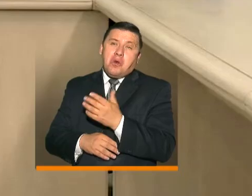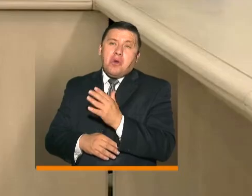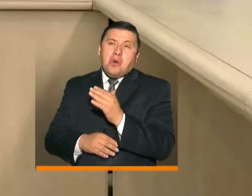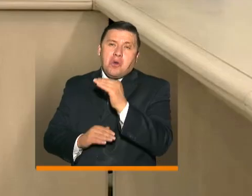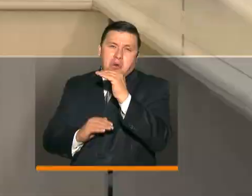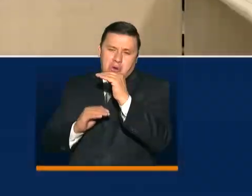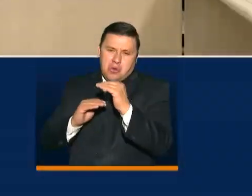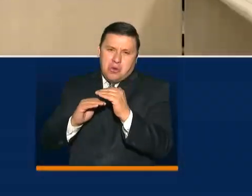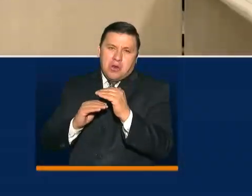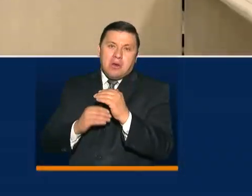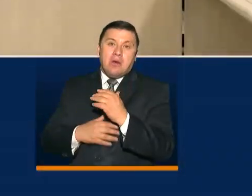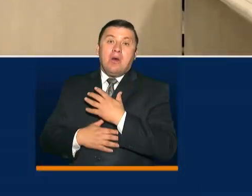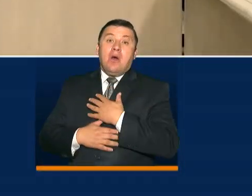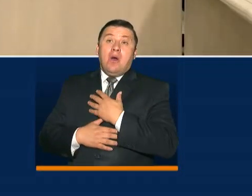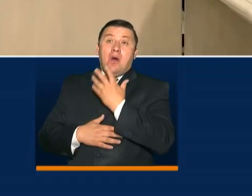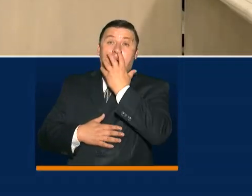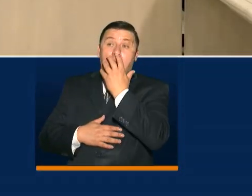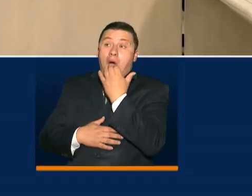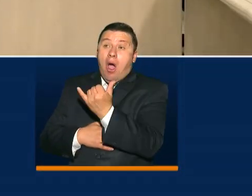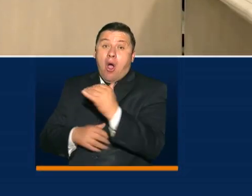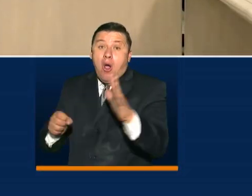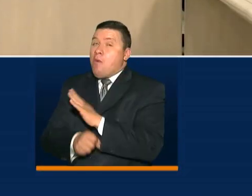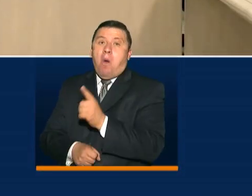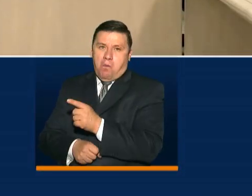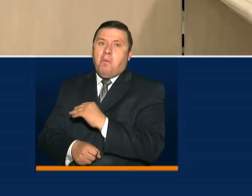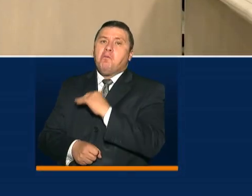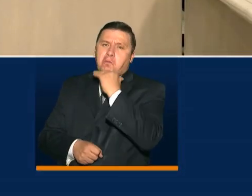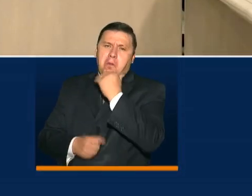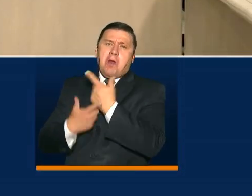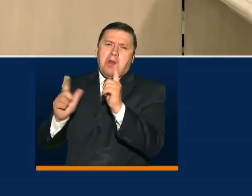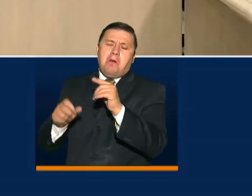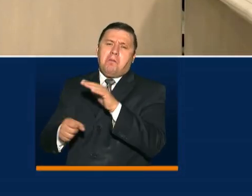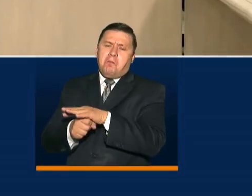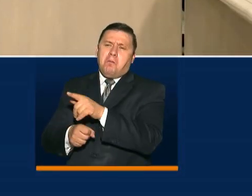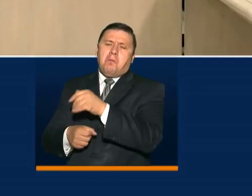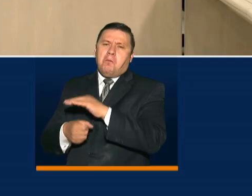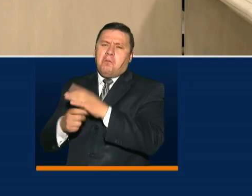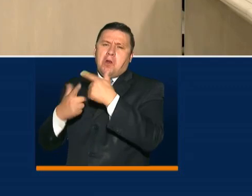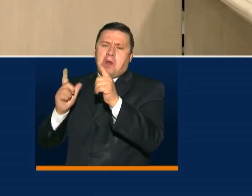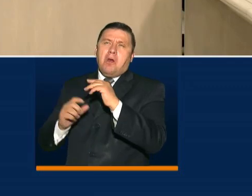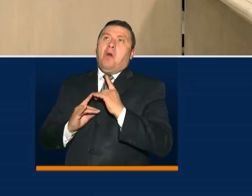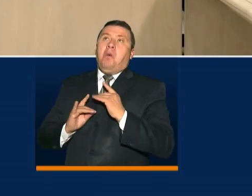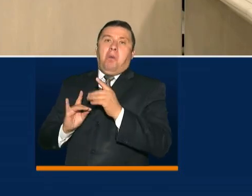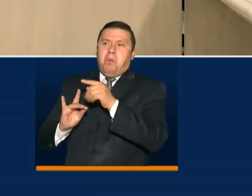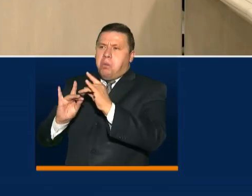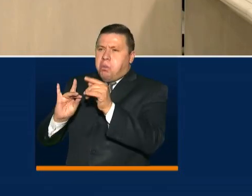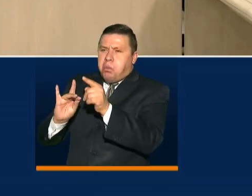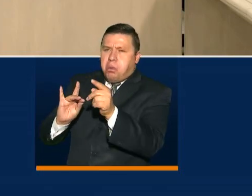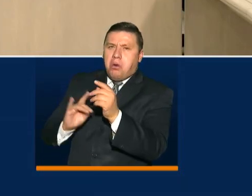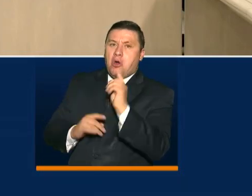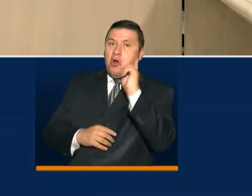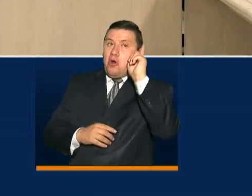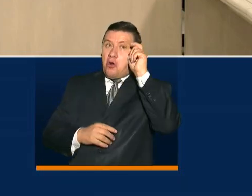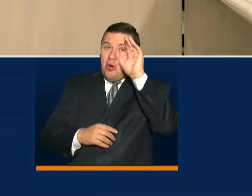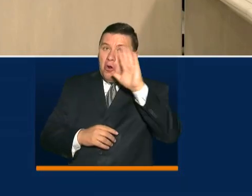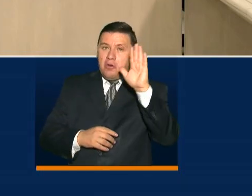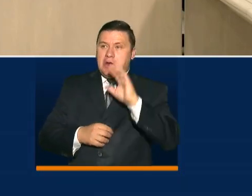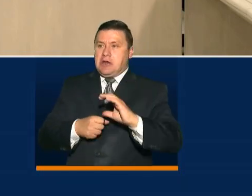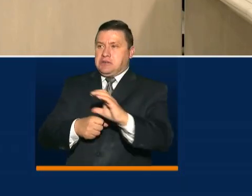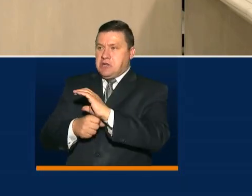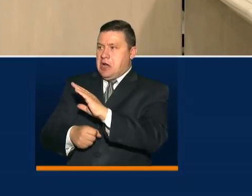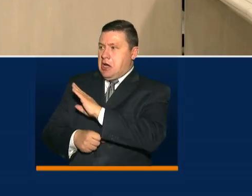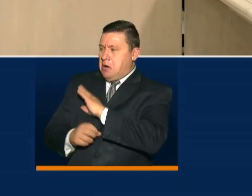bajo uso de cuidado intensivo y especialmente una muy buena capacidad de coordinación, gobernación,